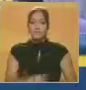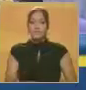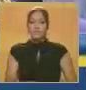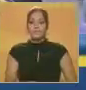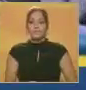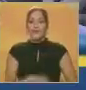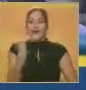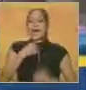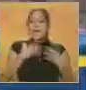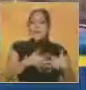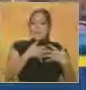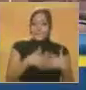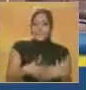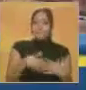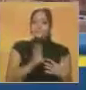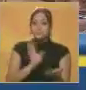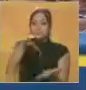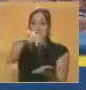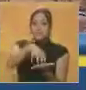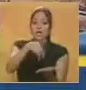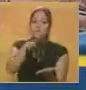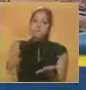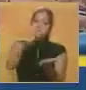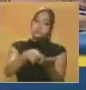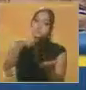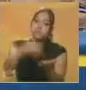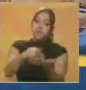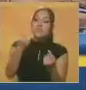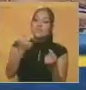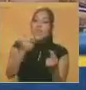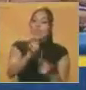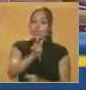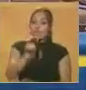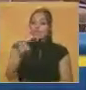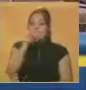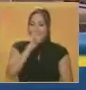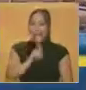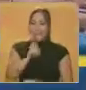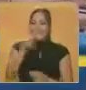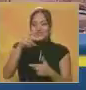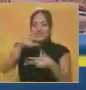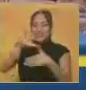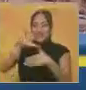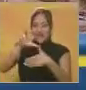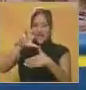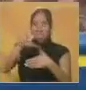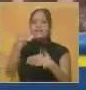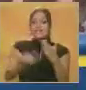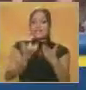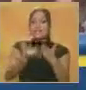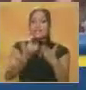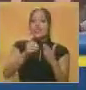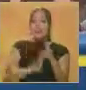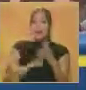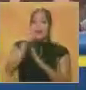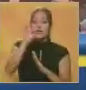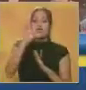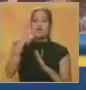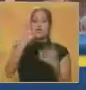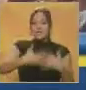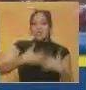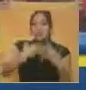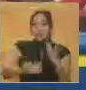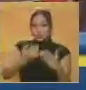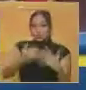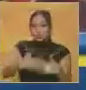las pequeñas y medianas empresas estatales están siendo financiadas por el fondo Bicentenario el instituto de desarrollo de la pequeña y mediana industria y el fondo